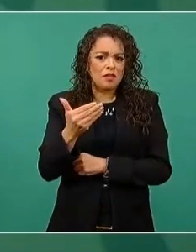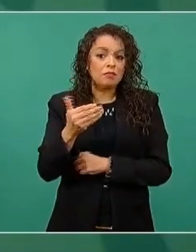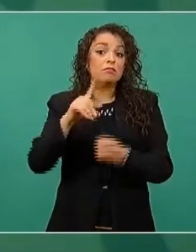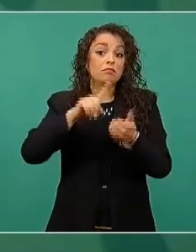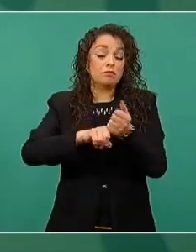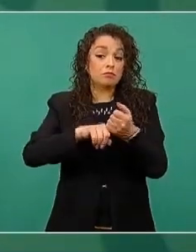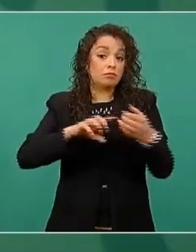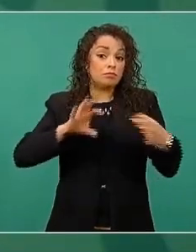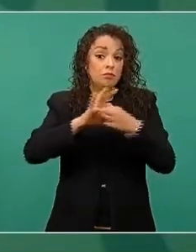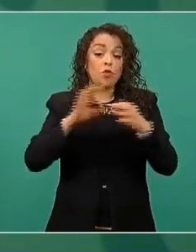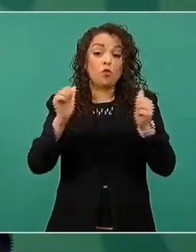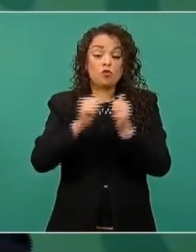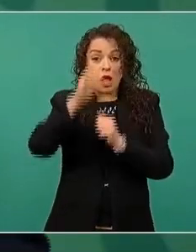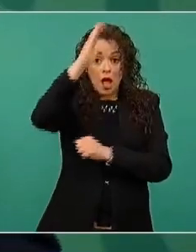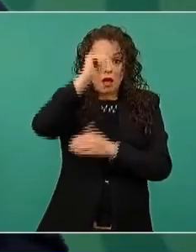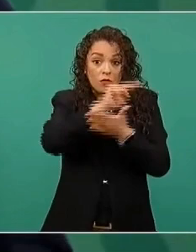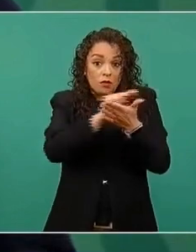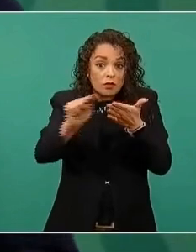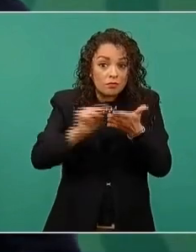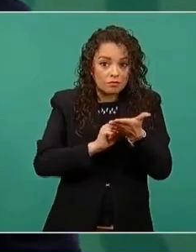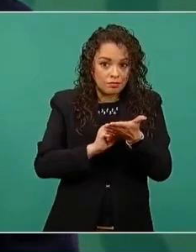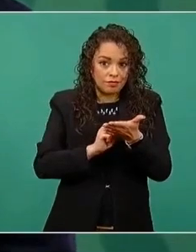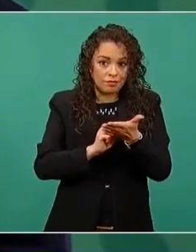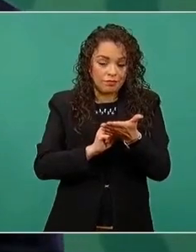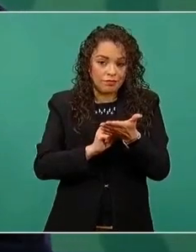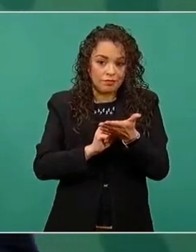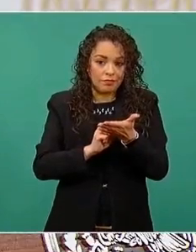tratado que incluyó ahora